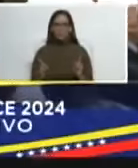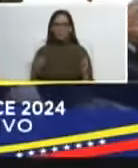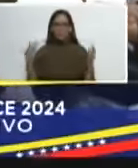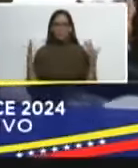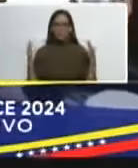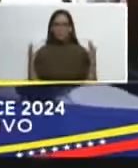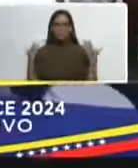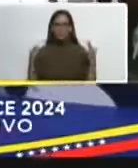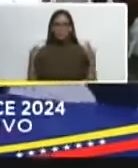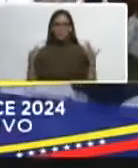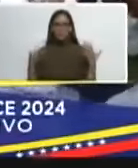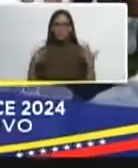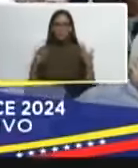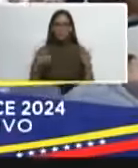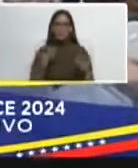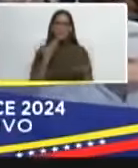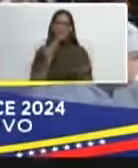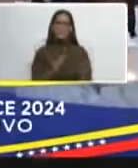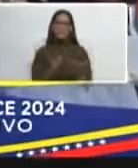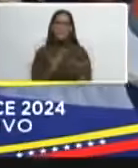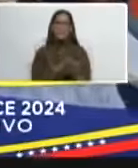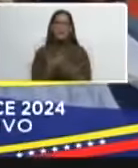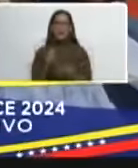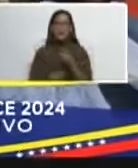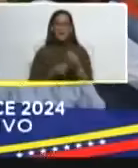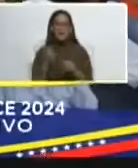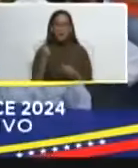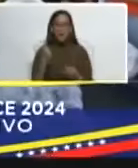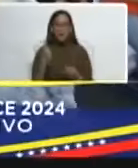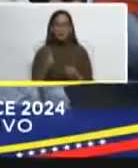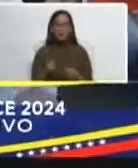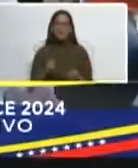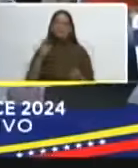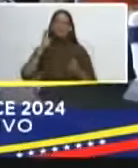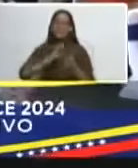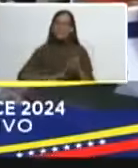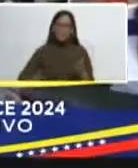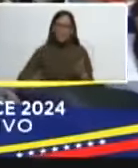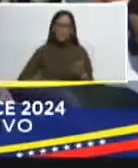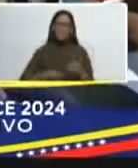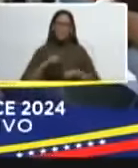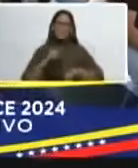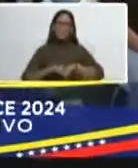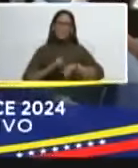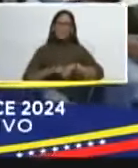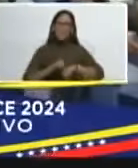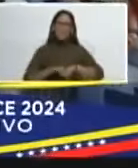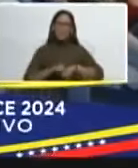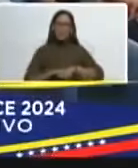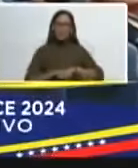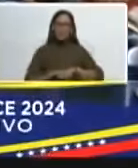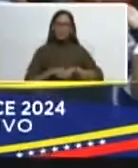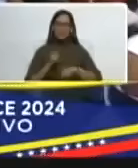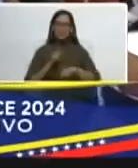De las permisologías que hagan falta sin corrupción y sin demora, sin